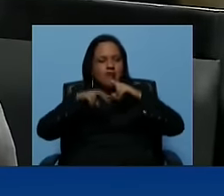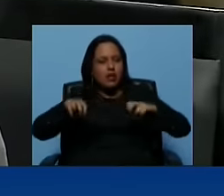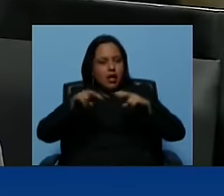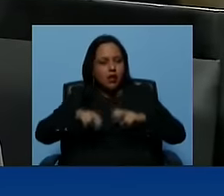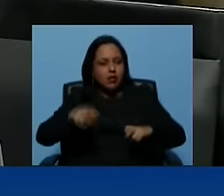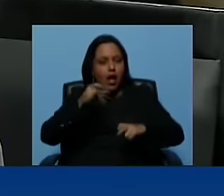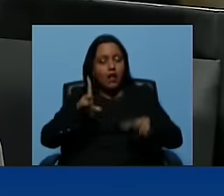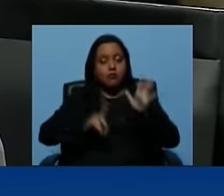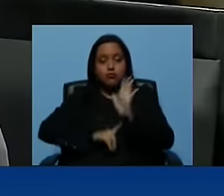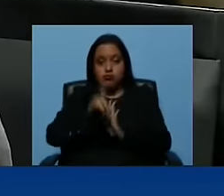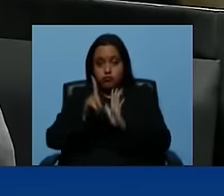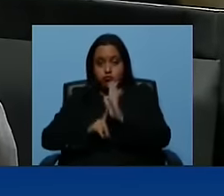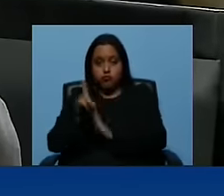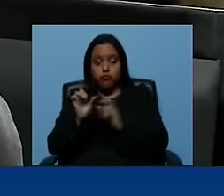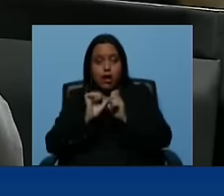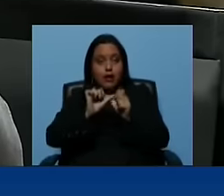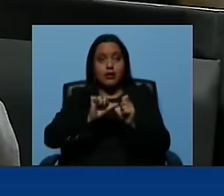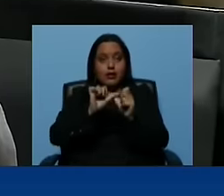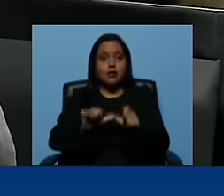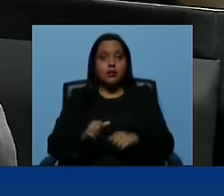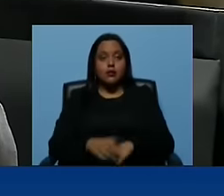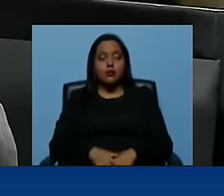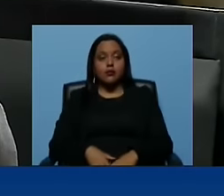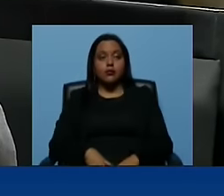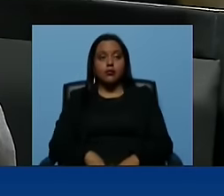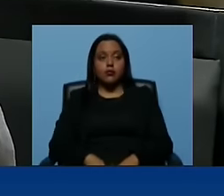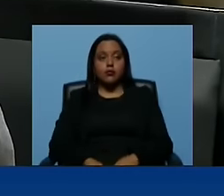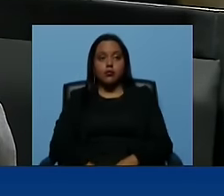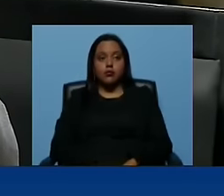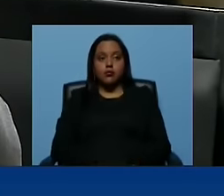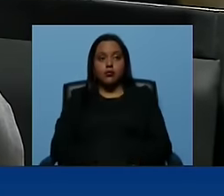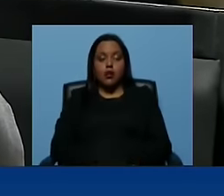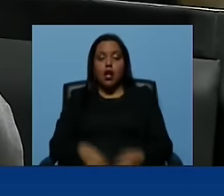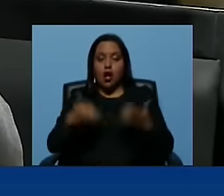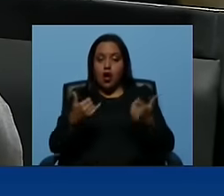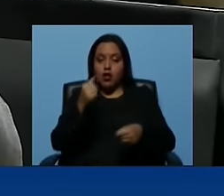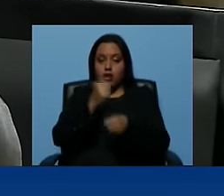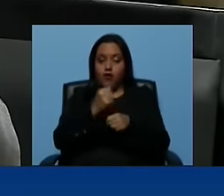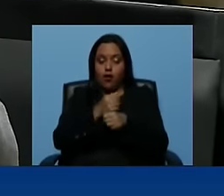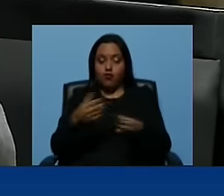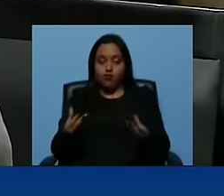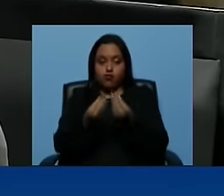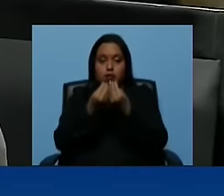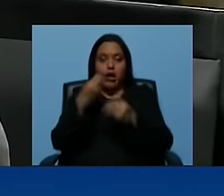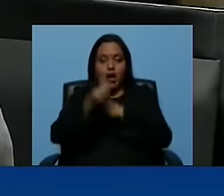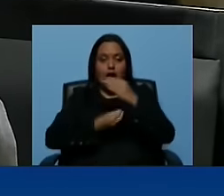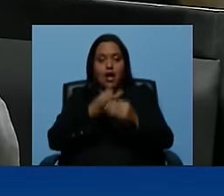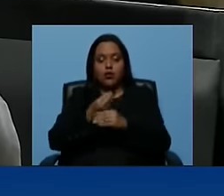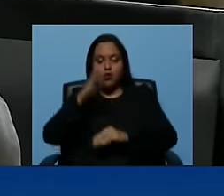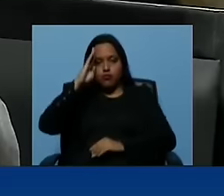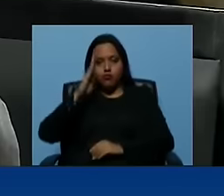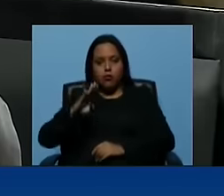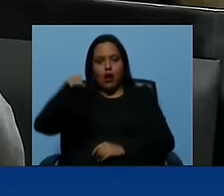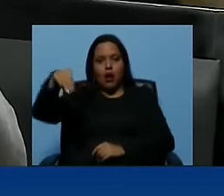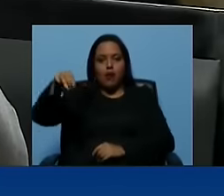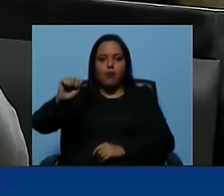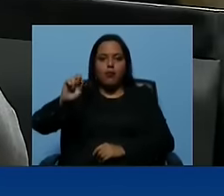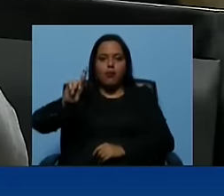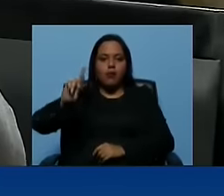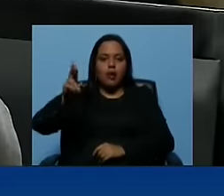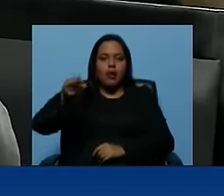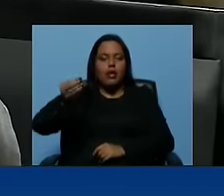en desarrollo, presidente, y en este momento, bajo el trabajo conjunto realizado con el mayor general Jorge Márquez, elevamos al